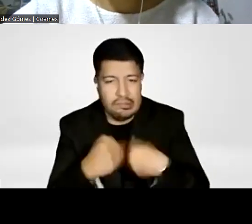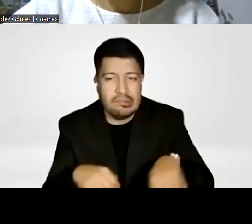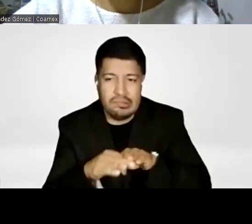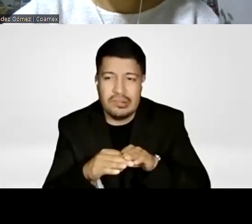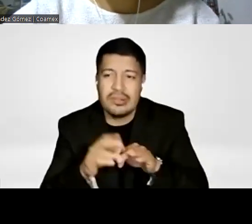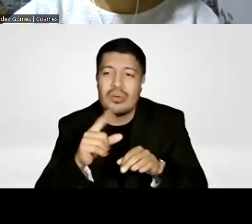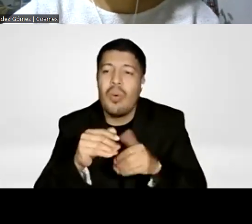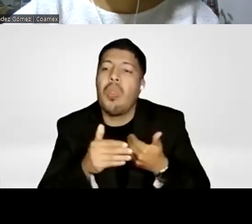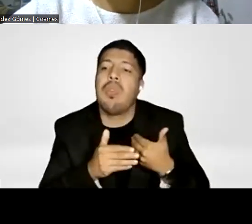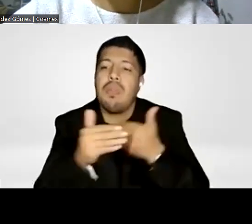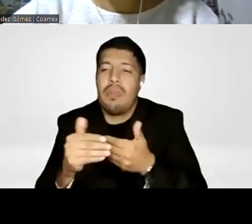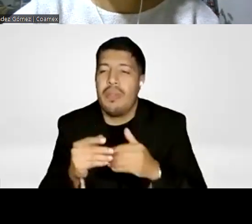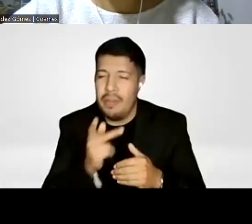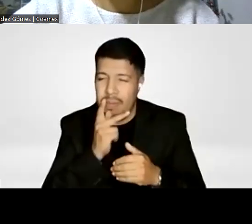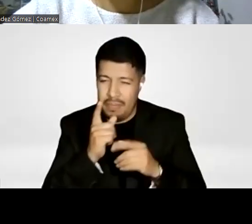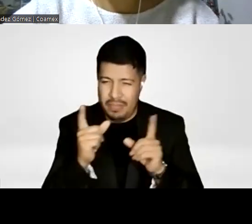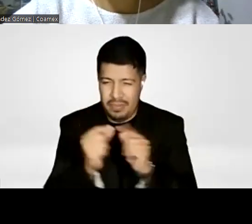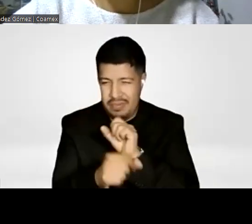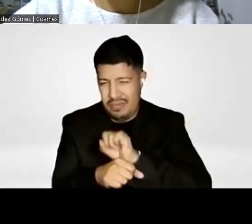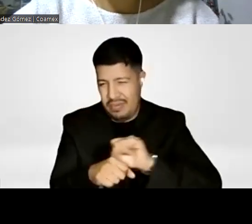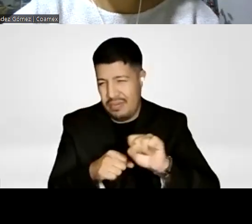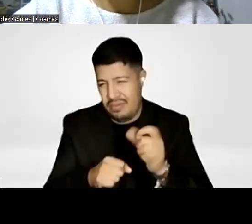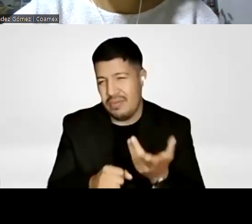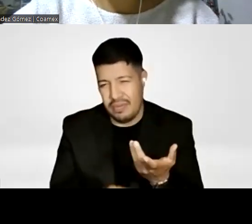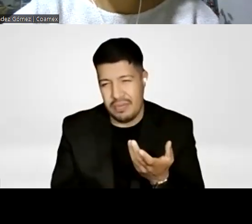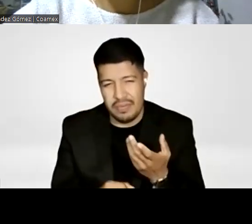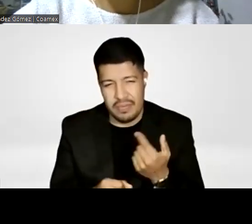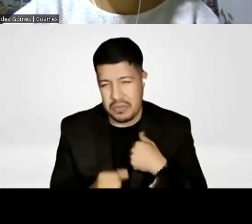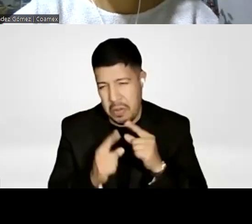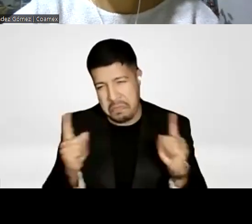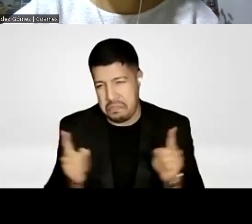en palabras sencillas, yo podría como resumir.